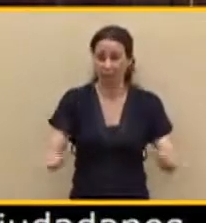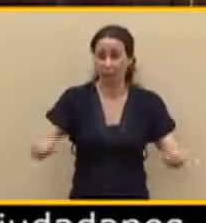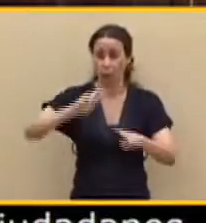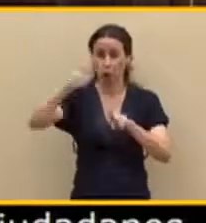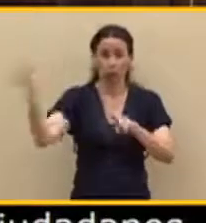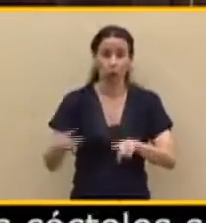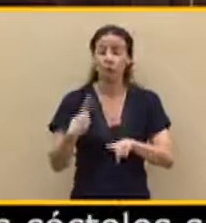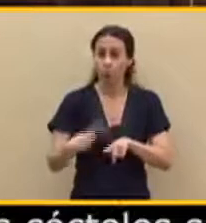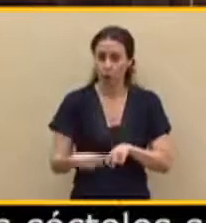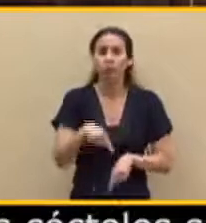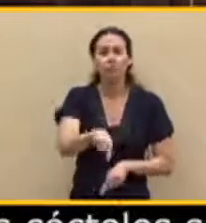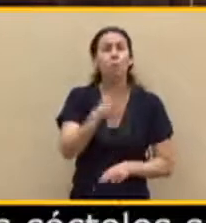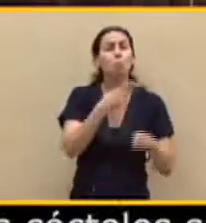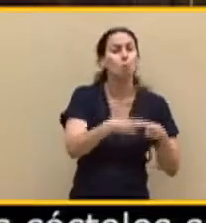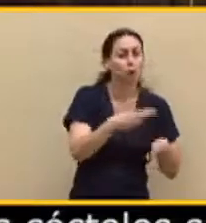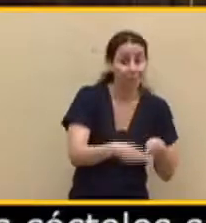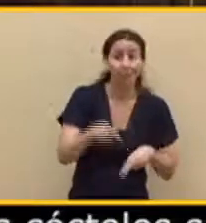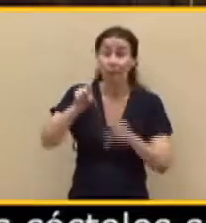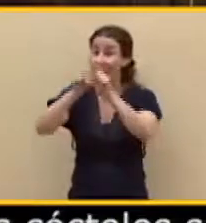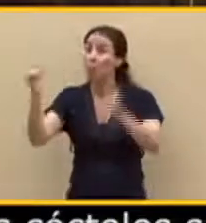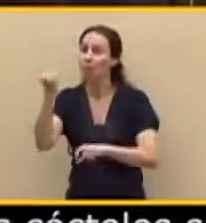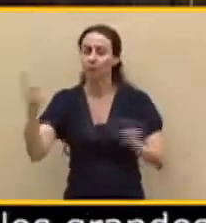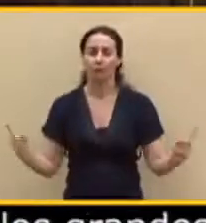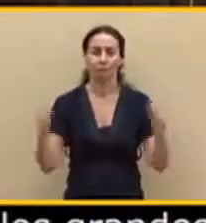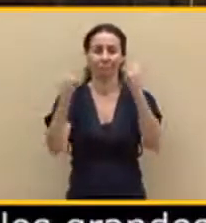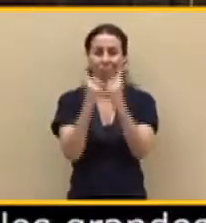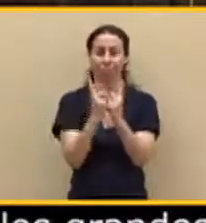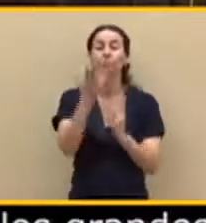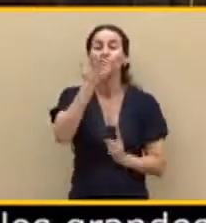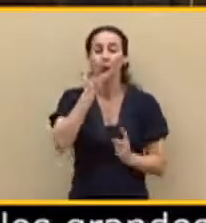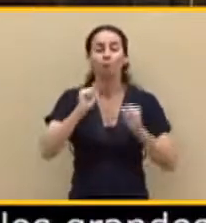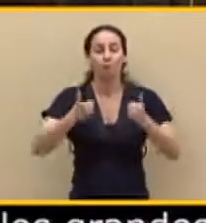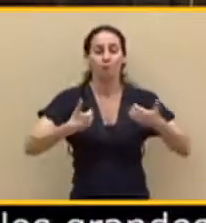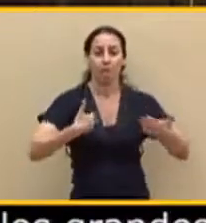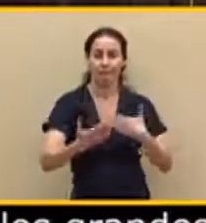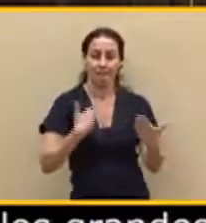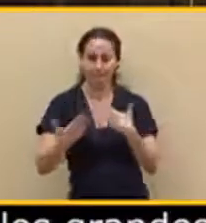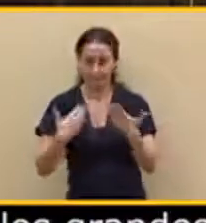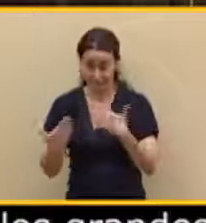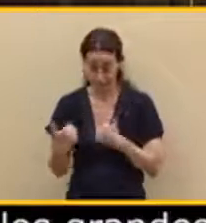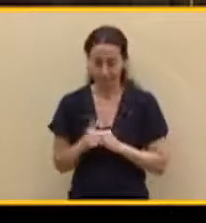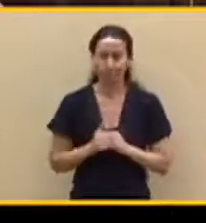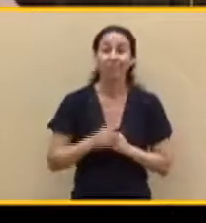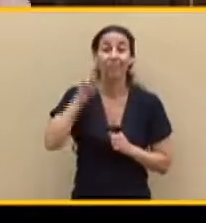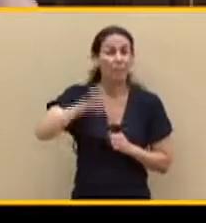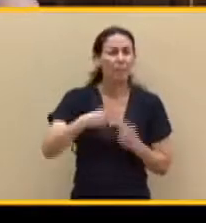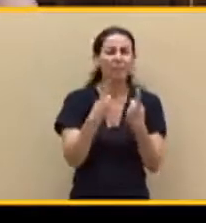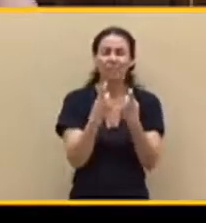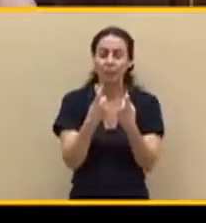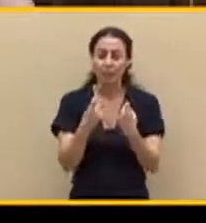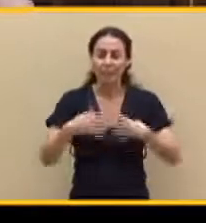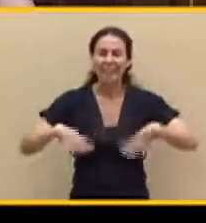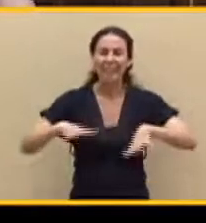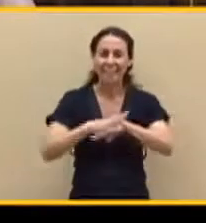que los políticos y los grandes oligarcas se conocen y establecen relaciones. Se necesita, señorías, toda una red de